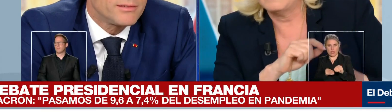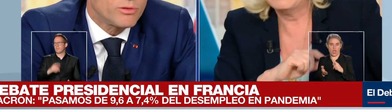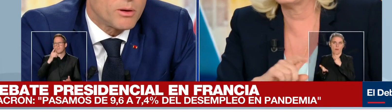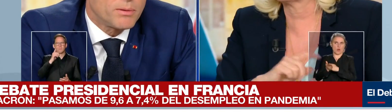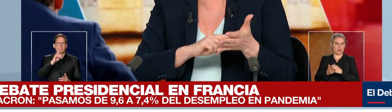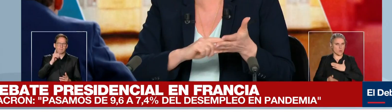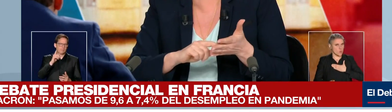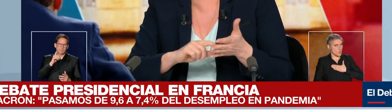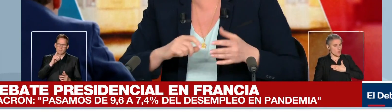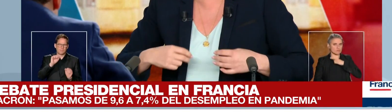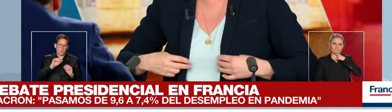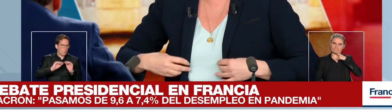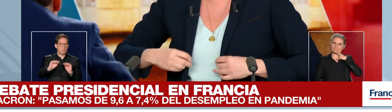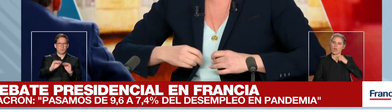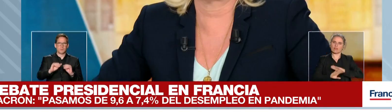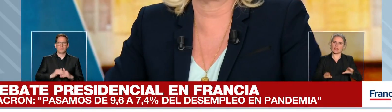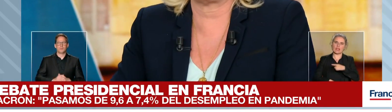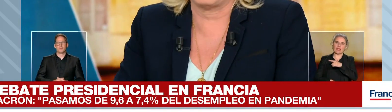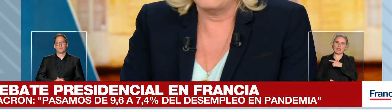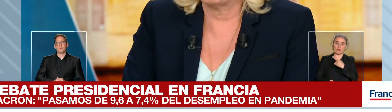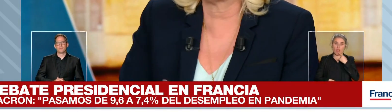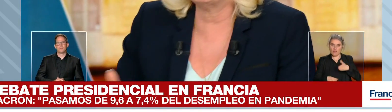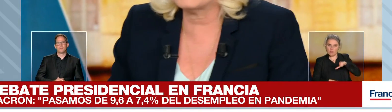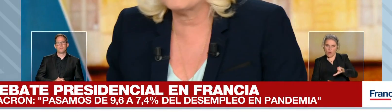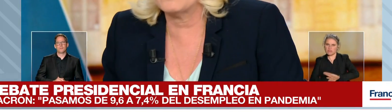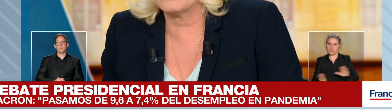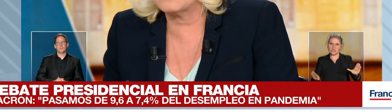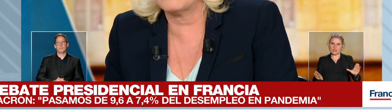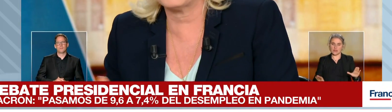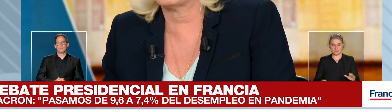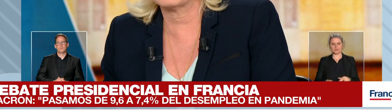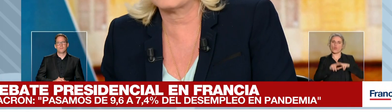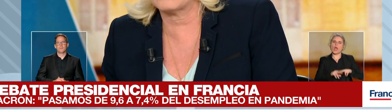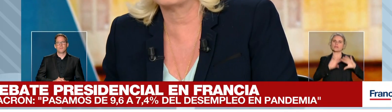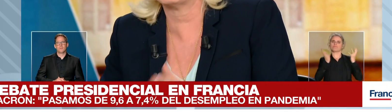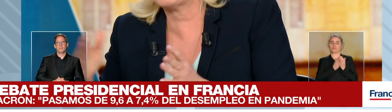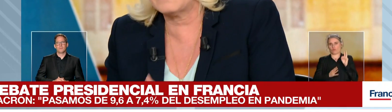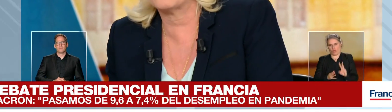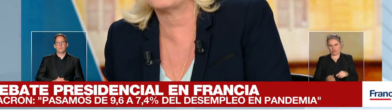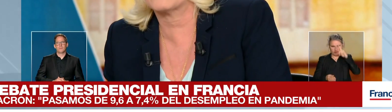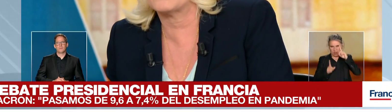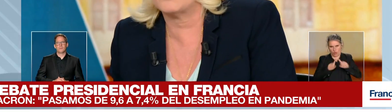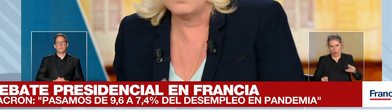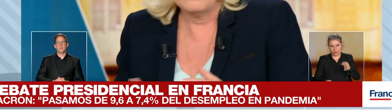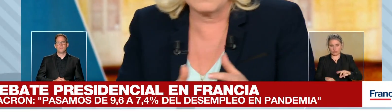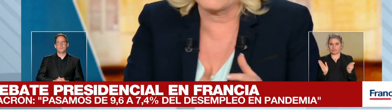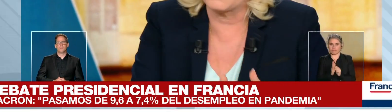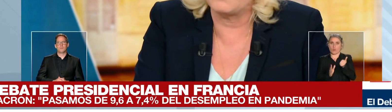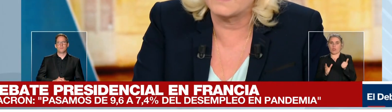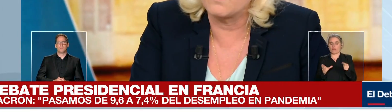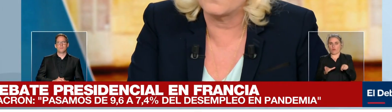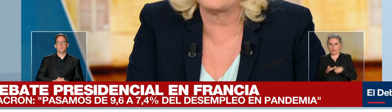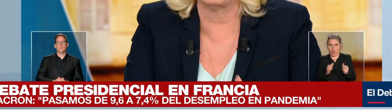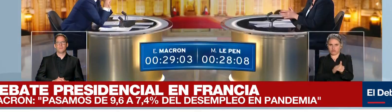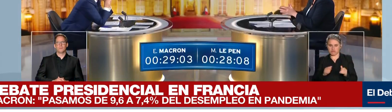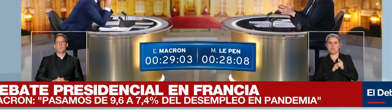usted las hace fichar por los bancos. Entonces ya no pueden invertir en todo lo demás. Yo estuve en desacuerdo con usted. Después